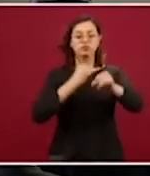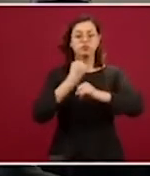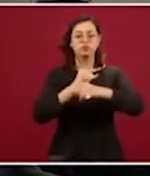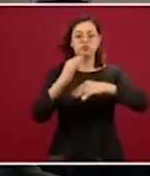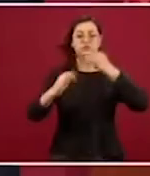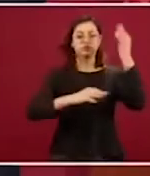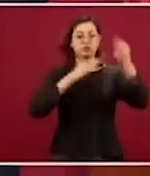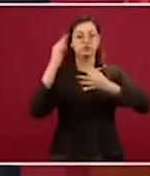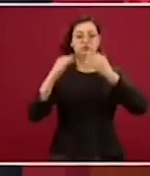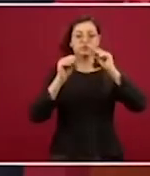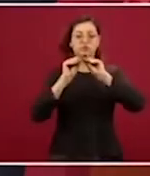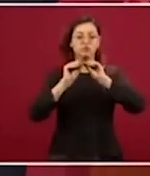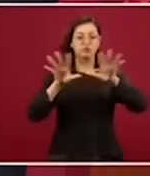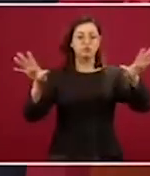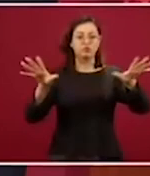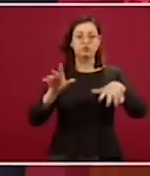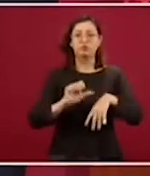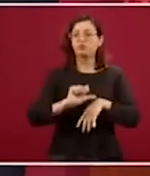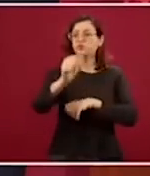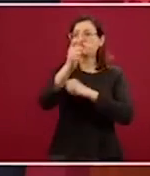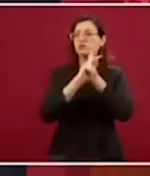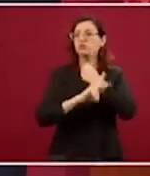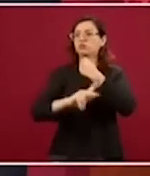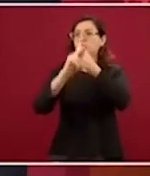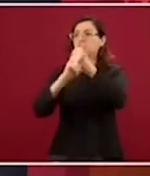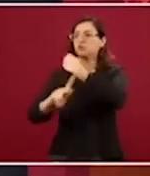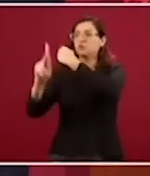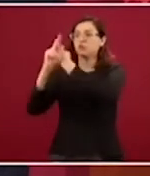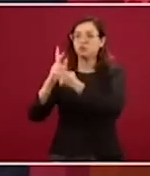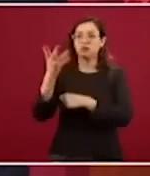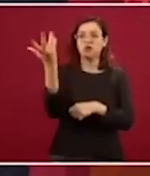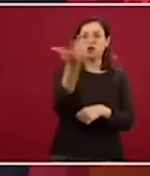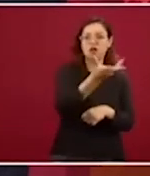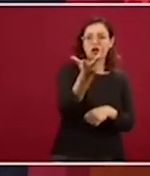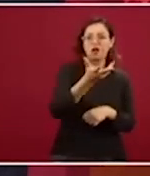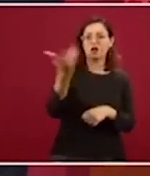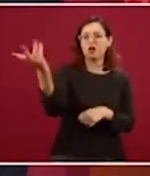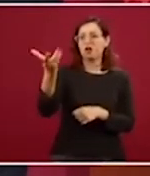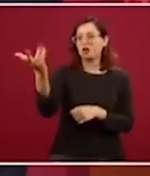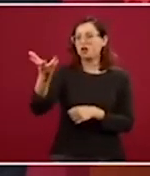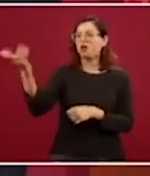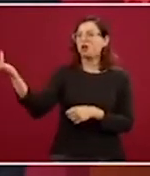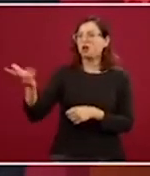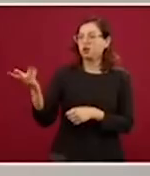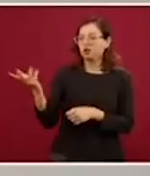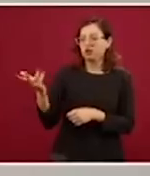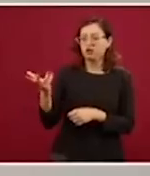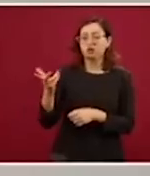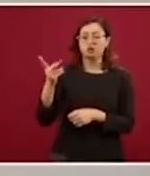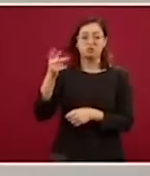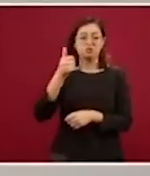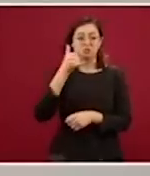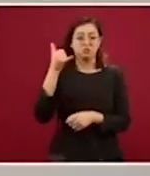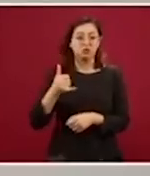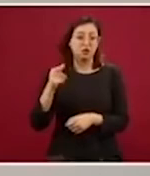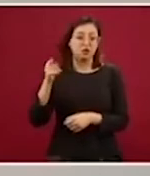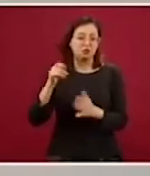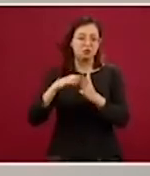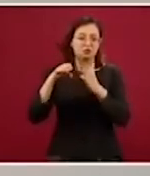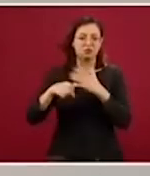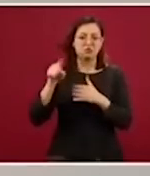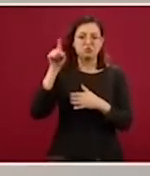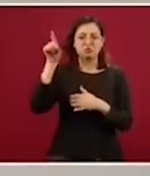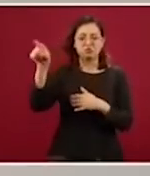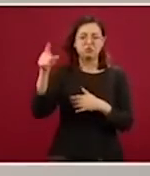presentan lo que está ocurriendo en otros países, Italia es uno de los ejemplos más destacados, en donde se busca en esos